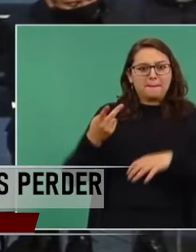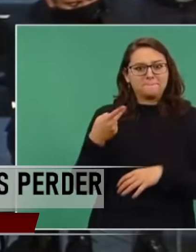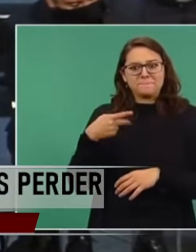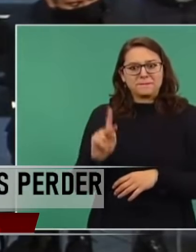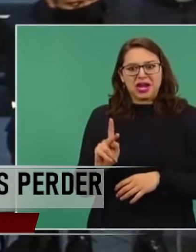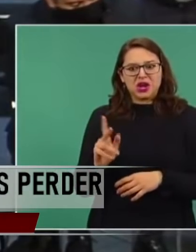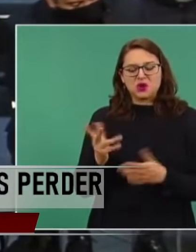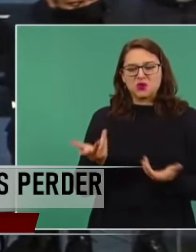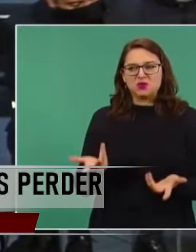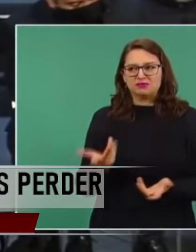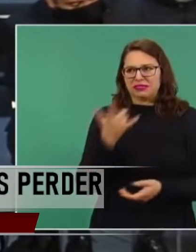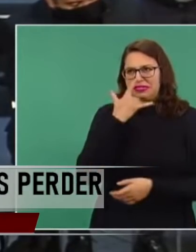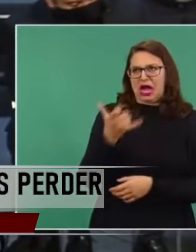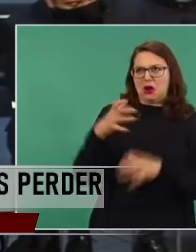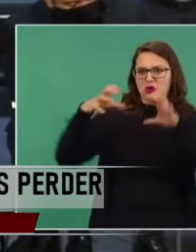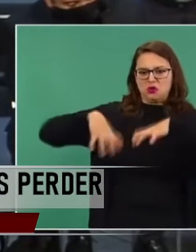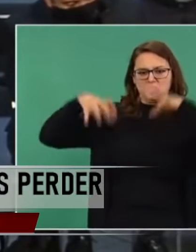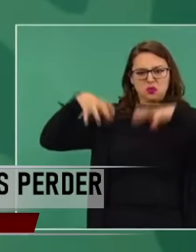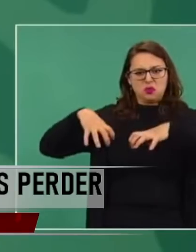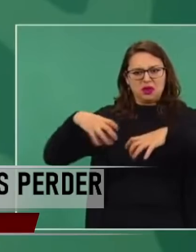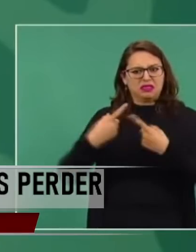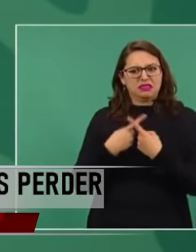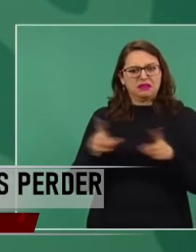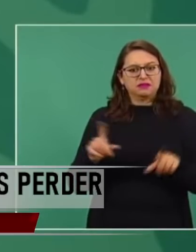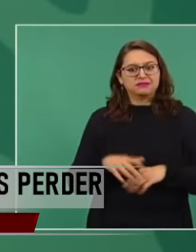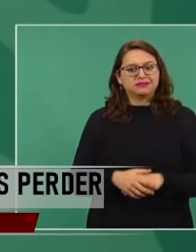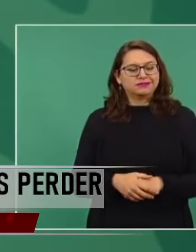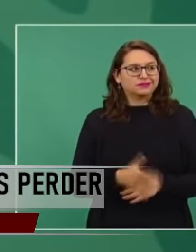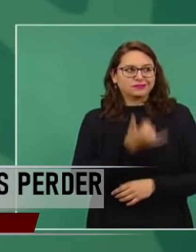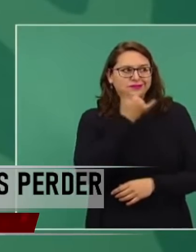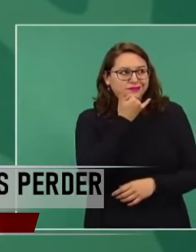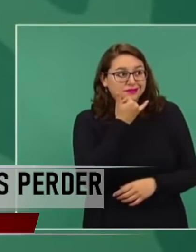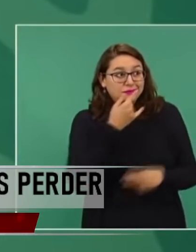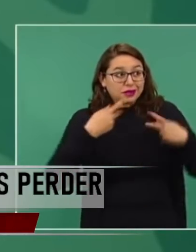Tula pero los técnicos dicen lo contrario